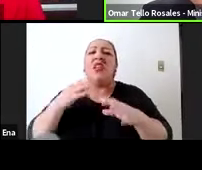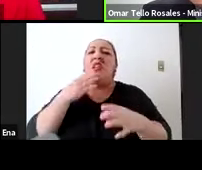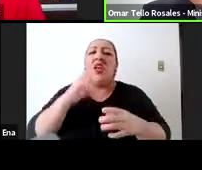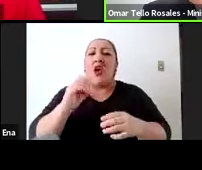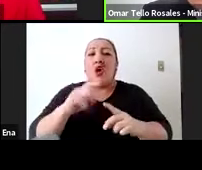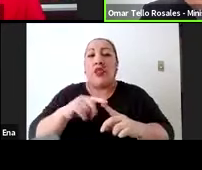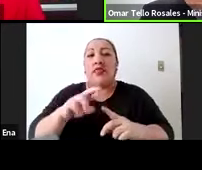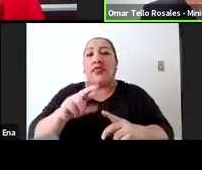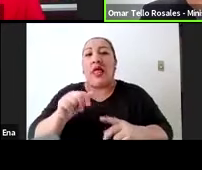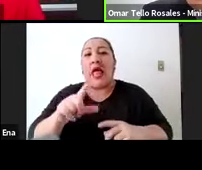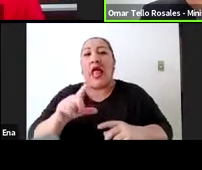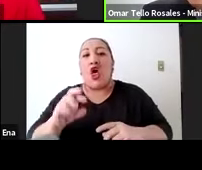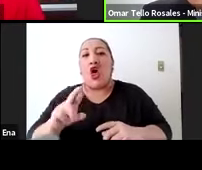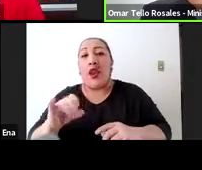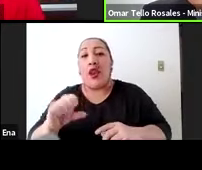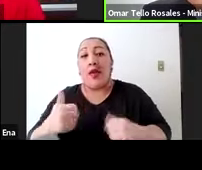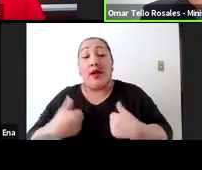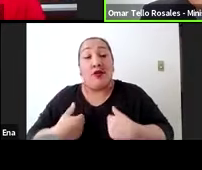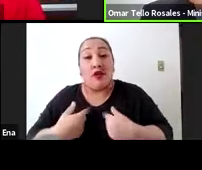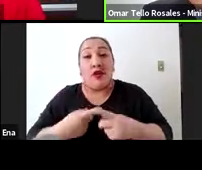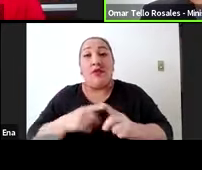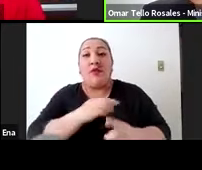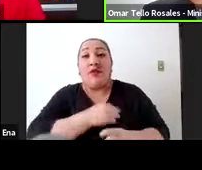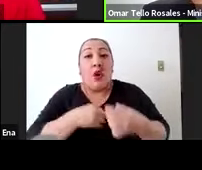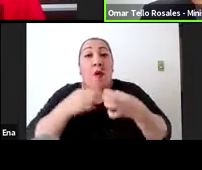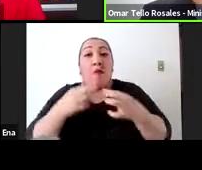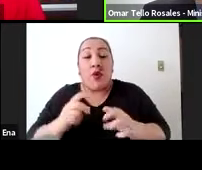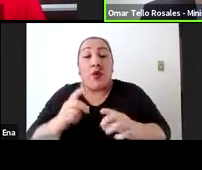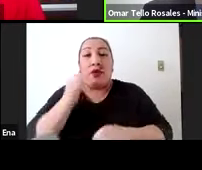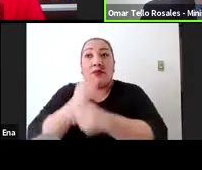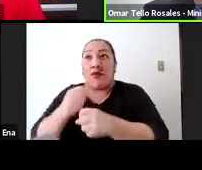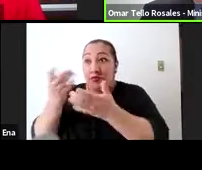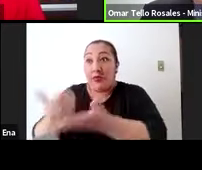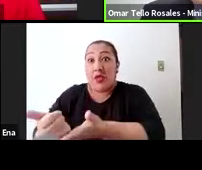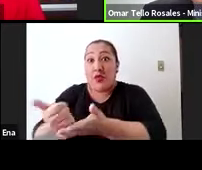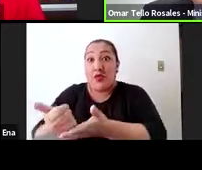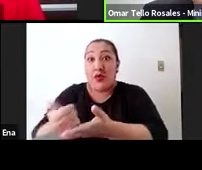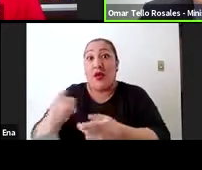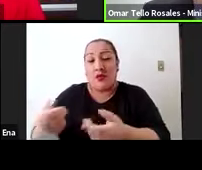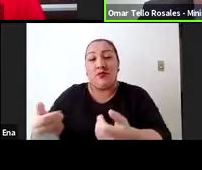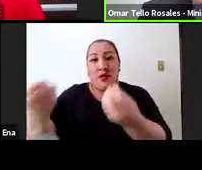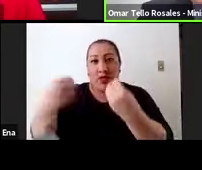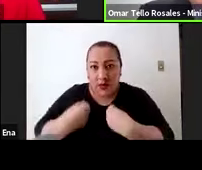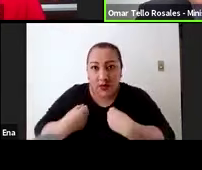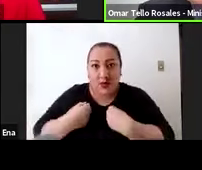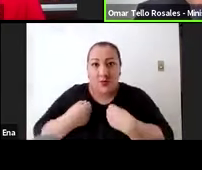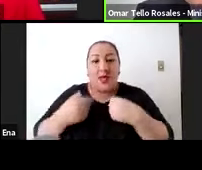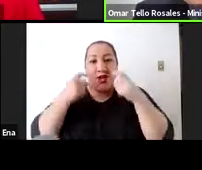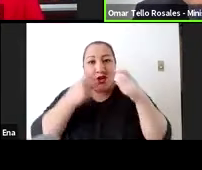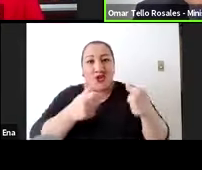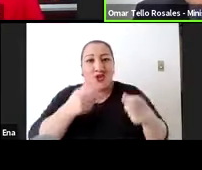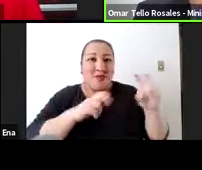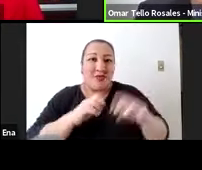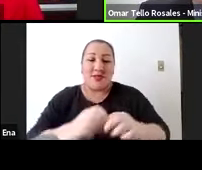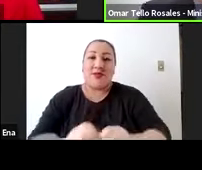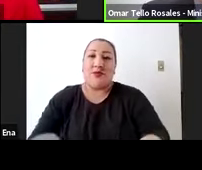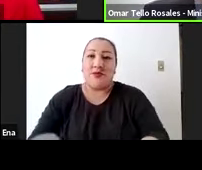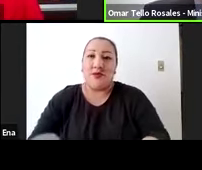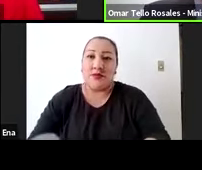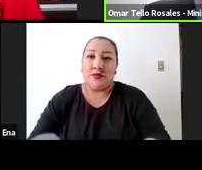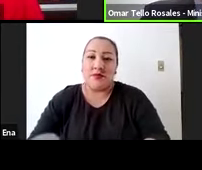de la República ha sacado la cantidad de funcionarios que se han beneficiado y eso nos ha trasladado a nosotros para nosotros poder efectuar las indagaciones